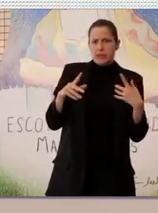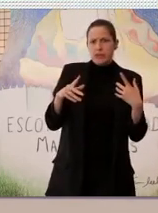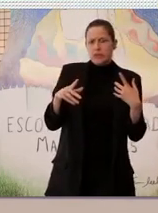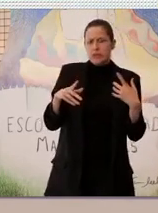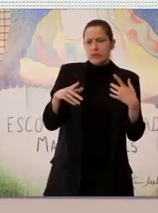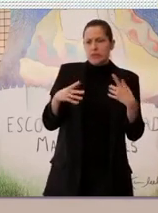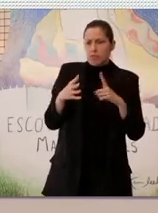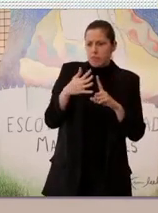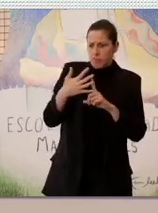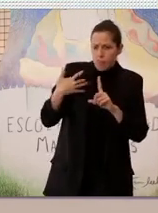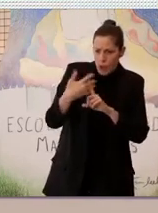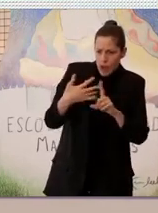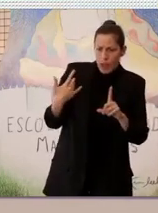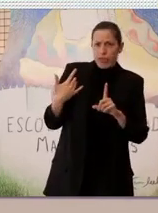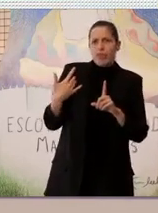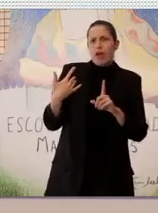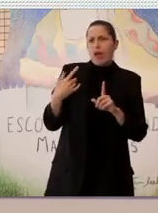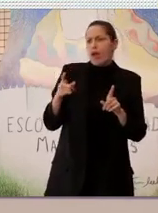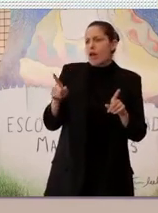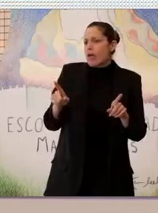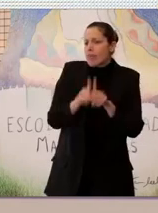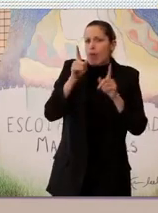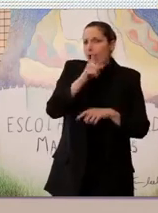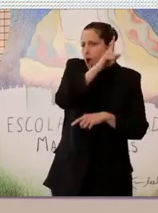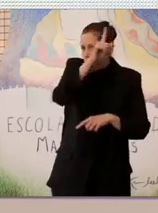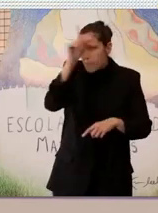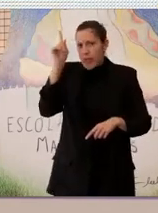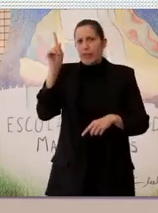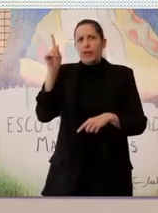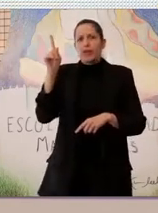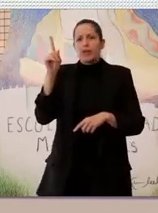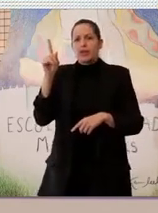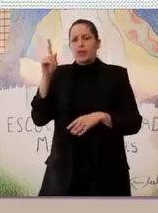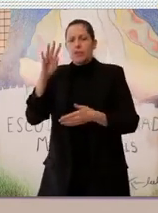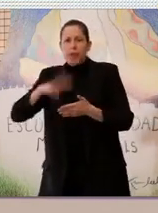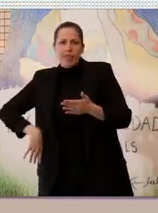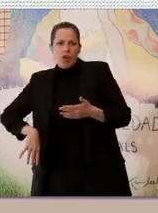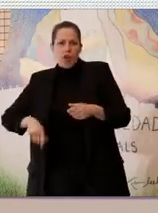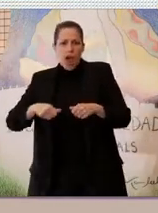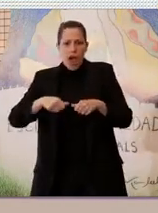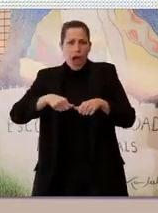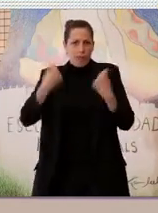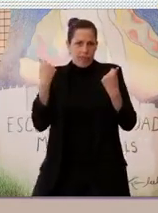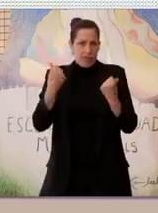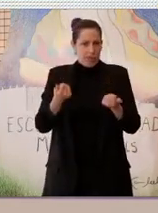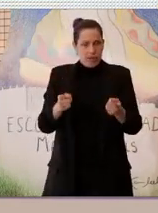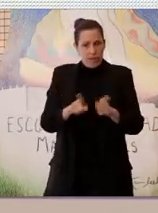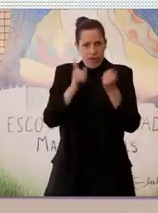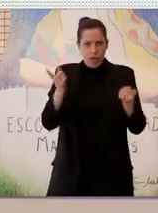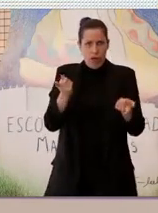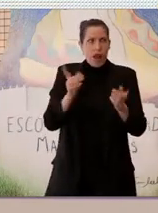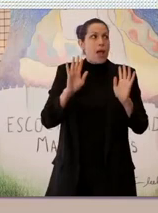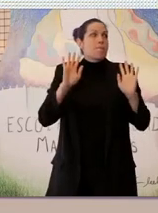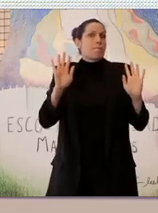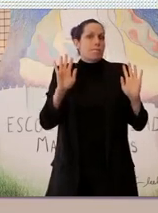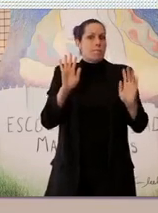serán igual en Madrid y en Barcelona que en Albacete, por ejemplo. Y sin embargo, si en Madrid o en Barcelona no